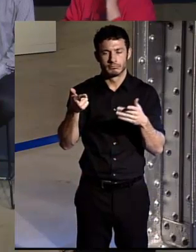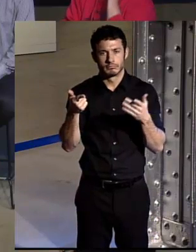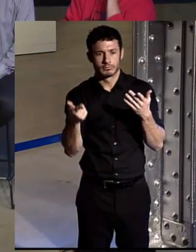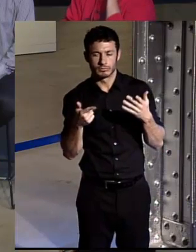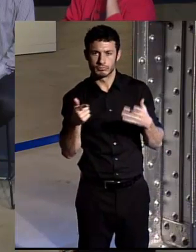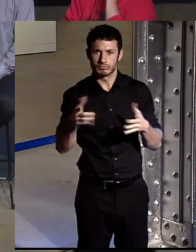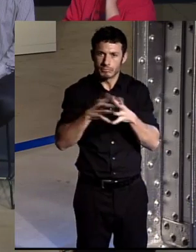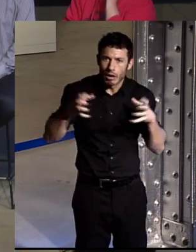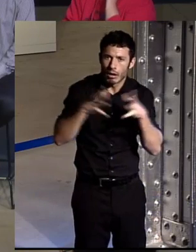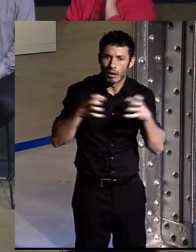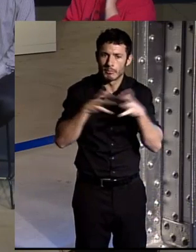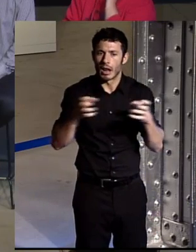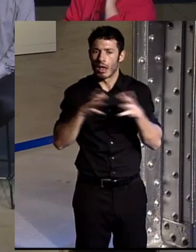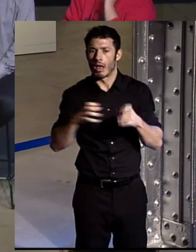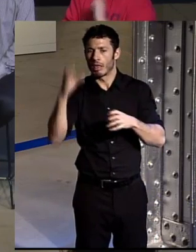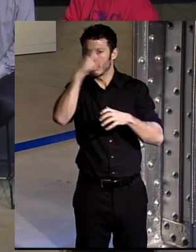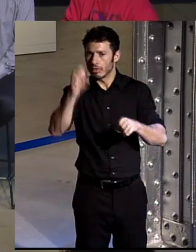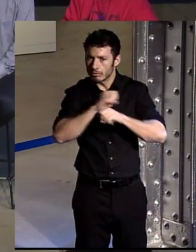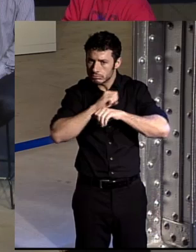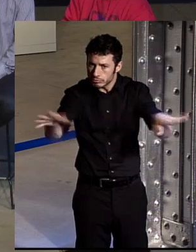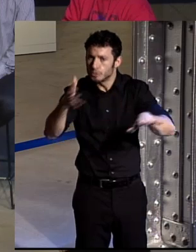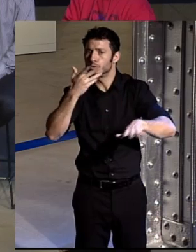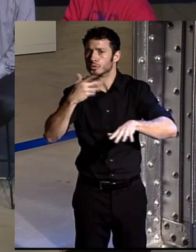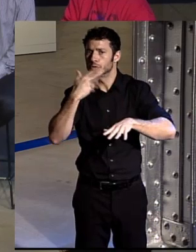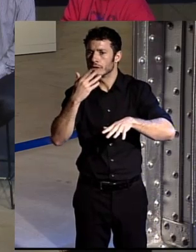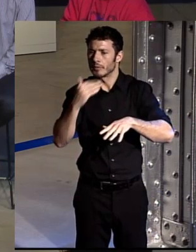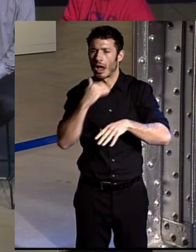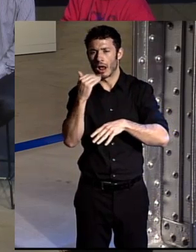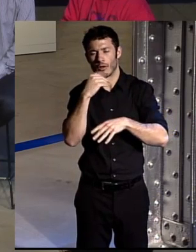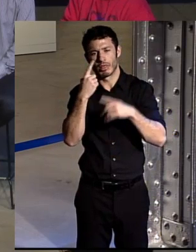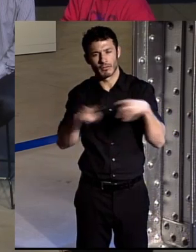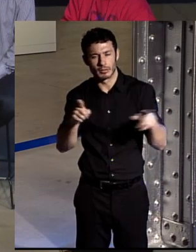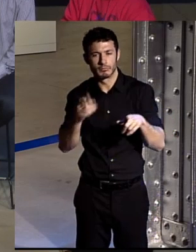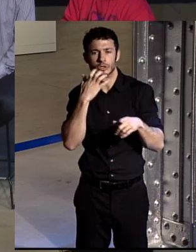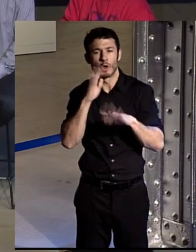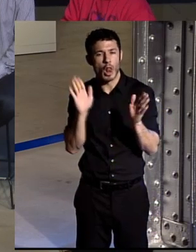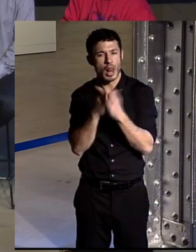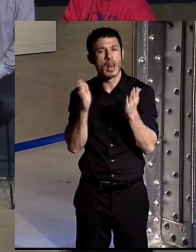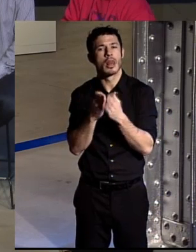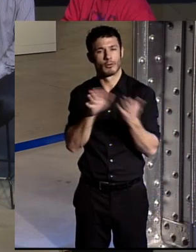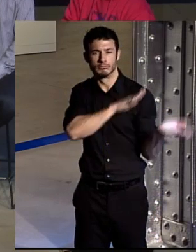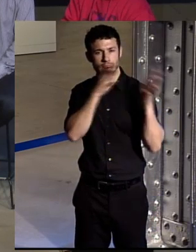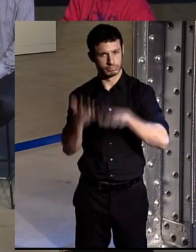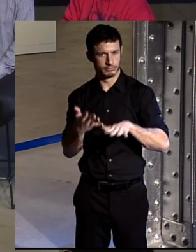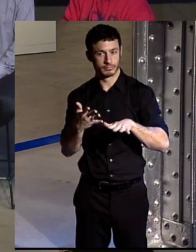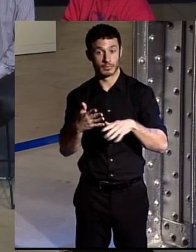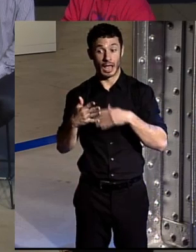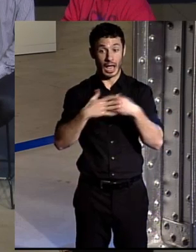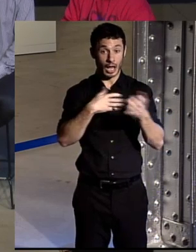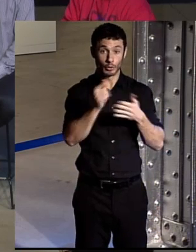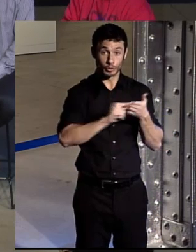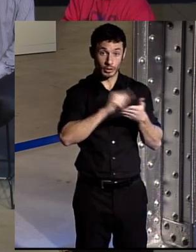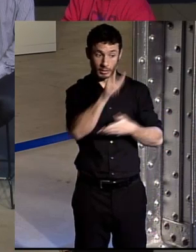esas ganas de conocimiento y de leer sobre ciencia haciendo algo más ambicioso en forma de libro. Los autores, la gente que colabora con